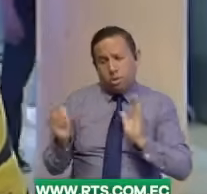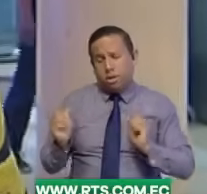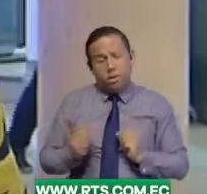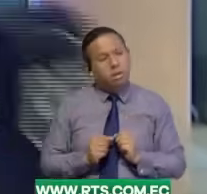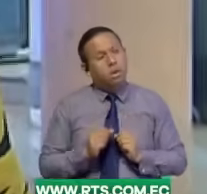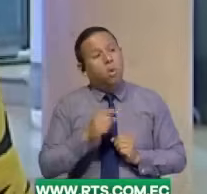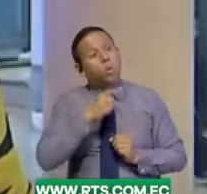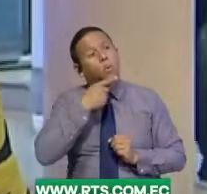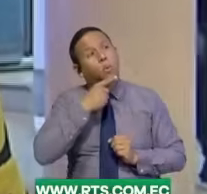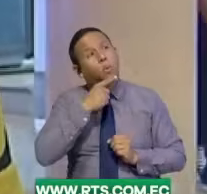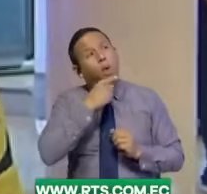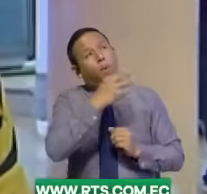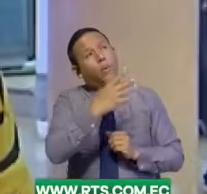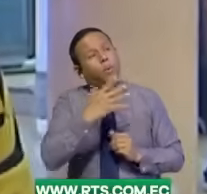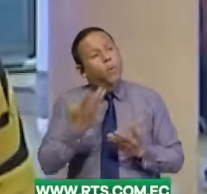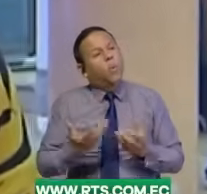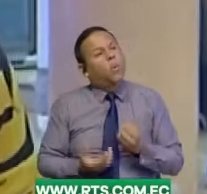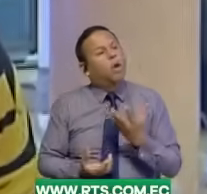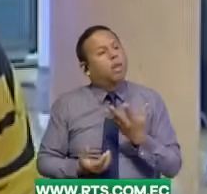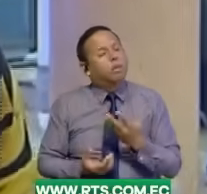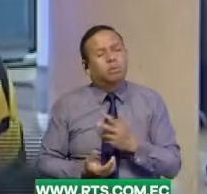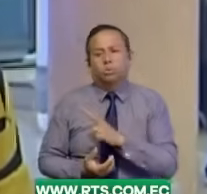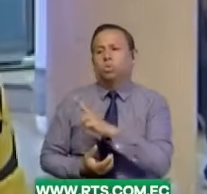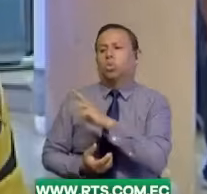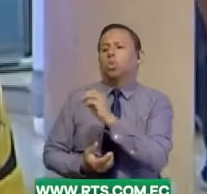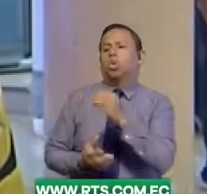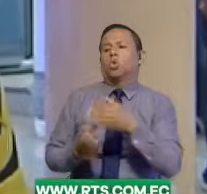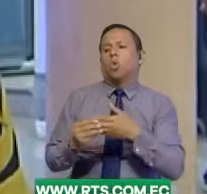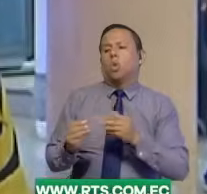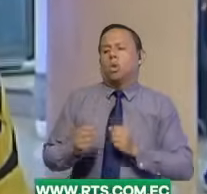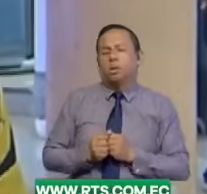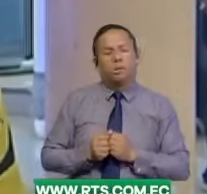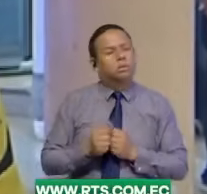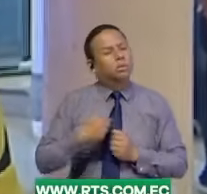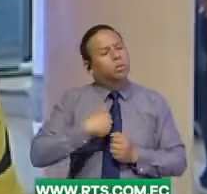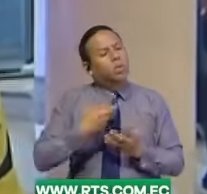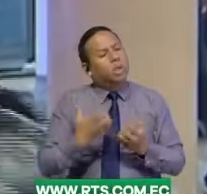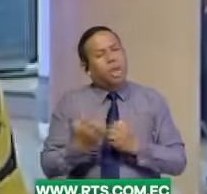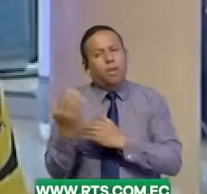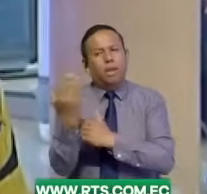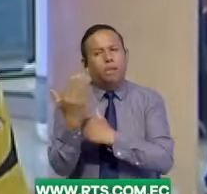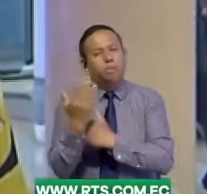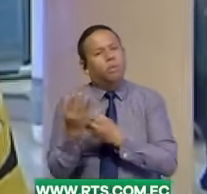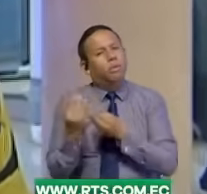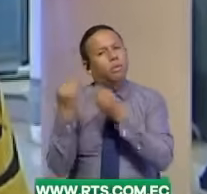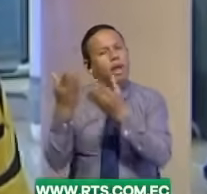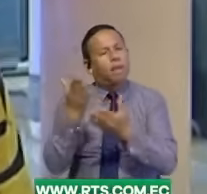aire acondicionado? A partir de 200 dólares. Si quiero regalarle tal vez un televisor.